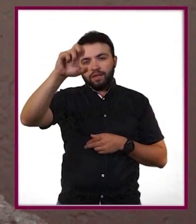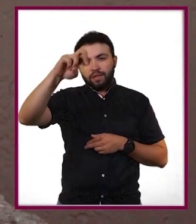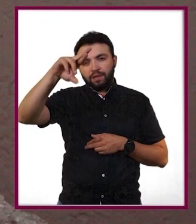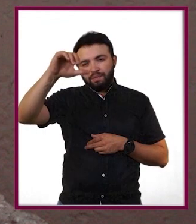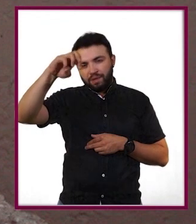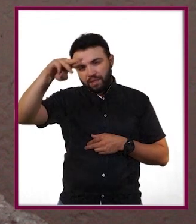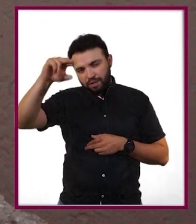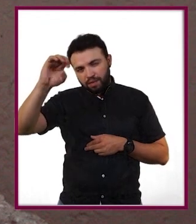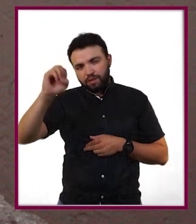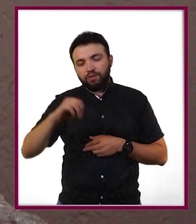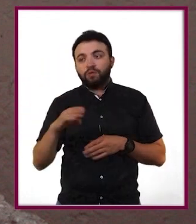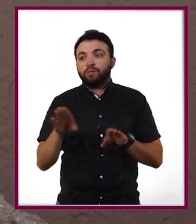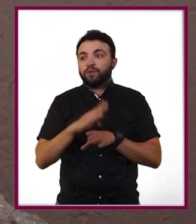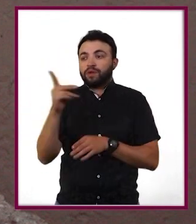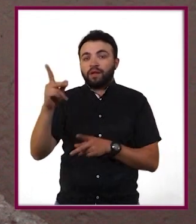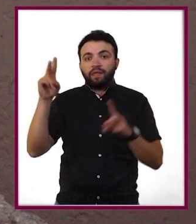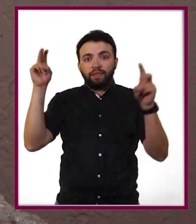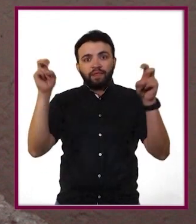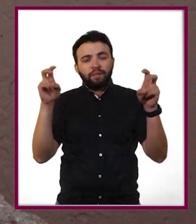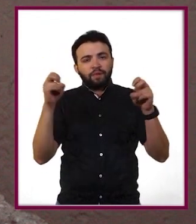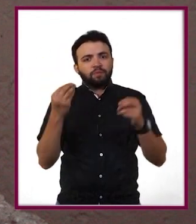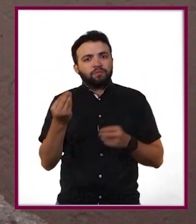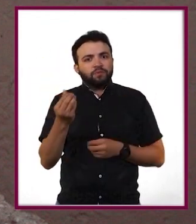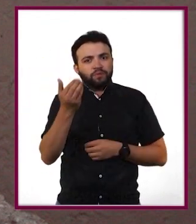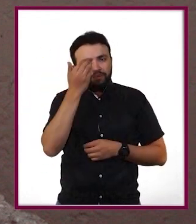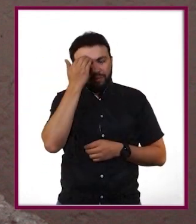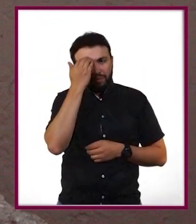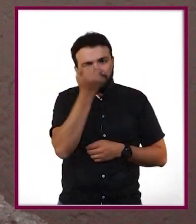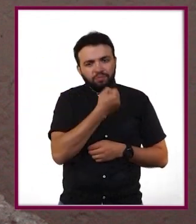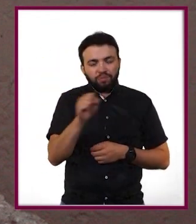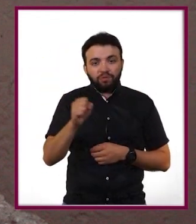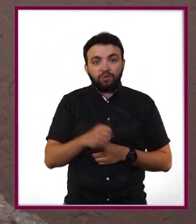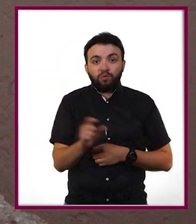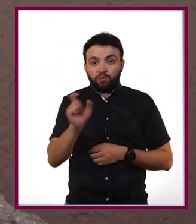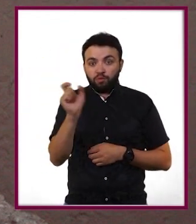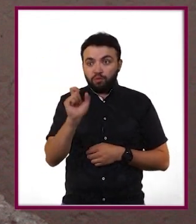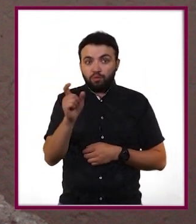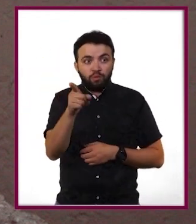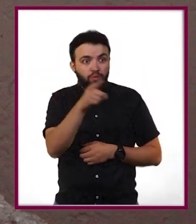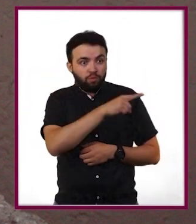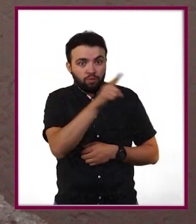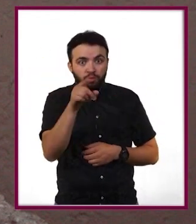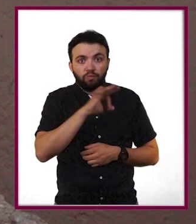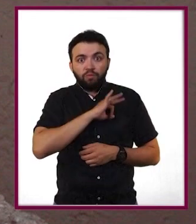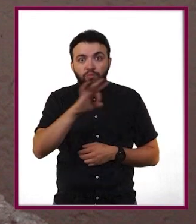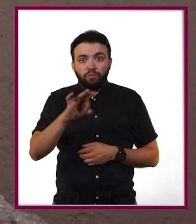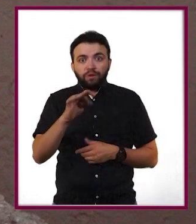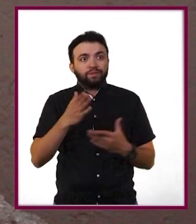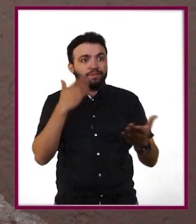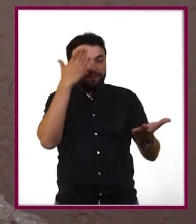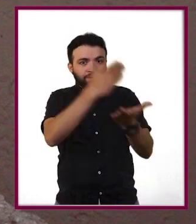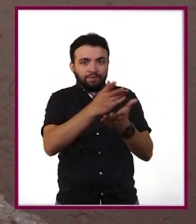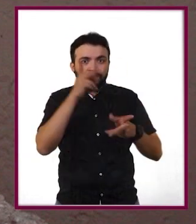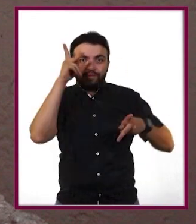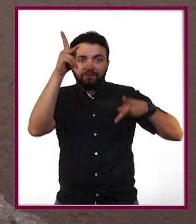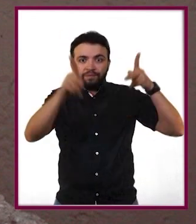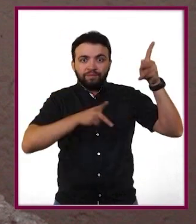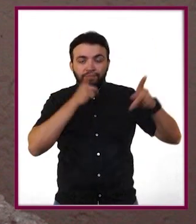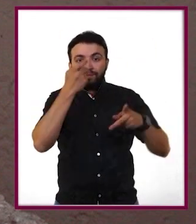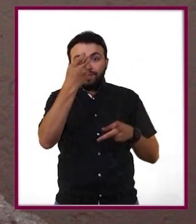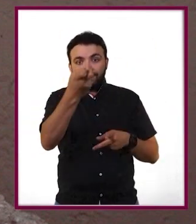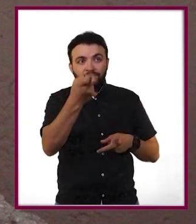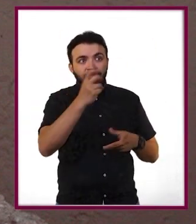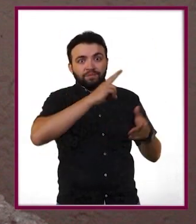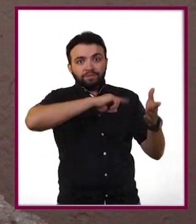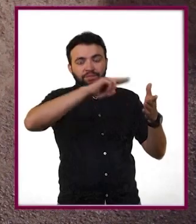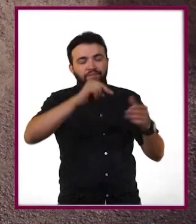haber compartido con nosotros su conocimiento sobre este fascinante tema. Pienso que cuando se pueda hay que ir a conocer la obra de este